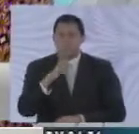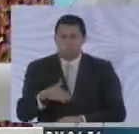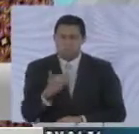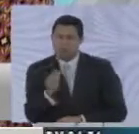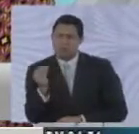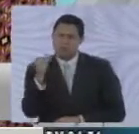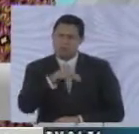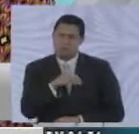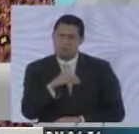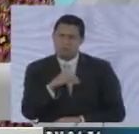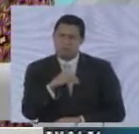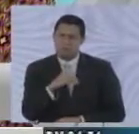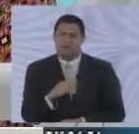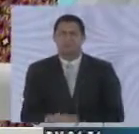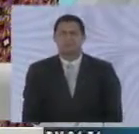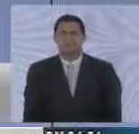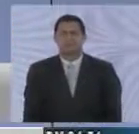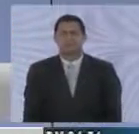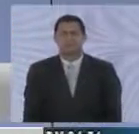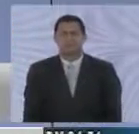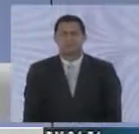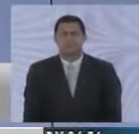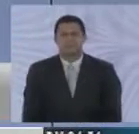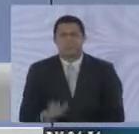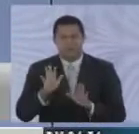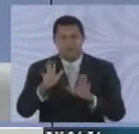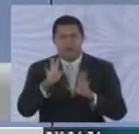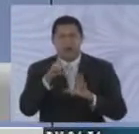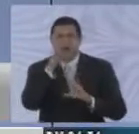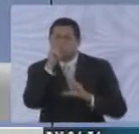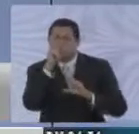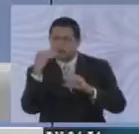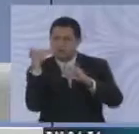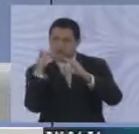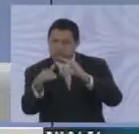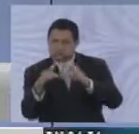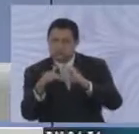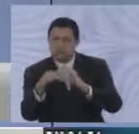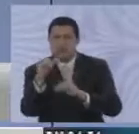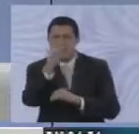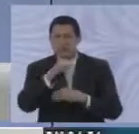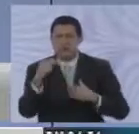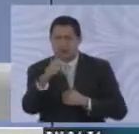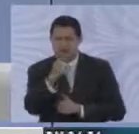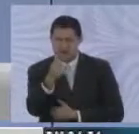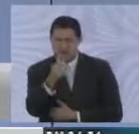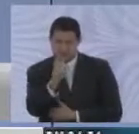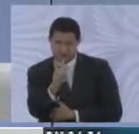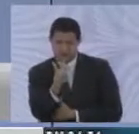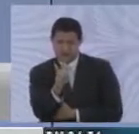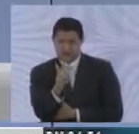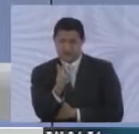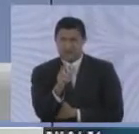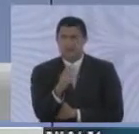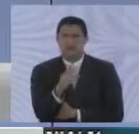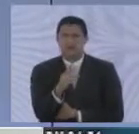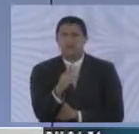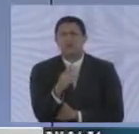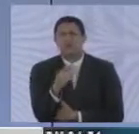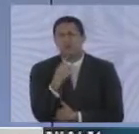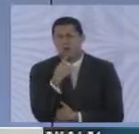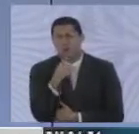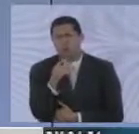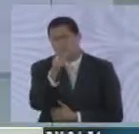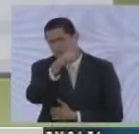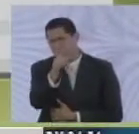con la realización de una rinomanometría. Doctora, a través de nuestra cuenta en Twitter, @salud_gb, Aries Cor